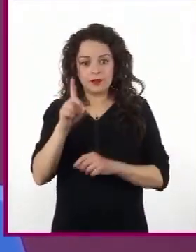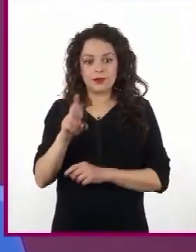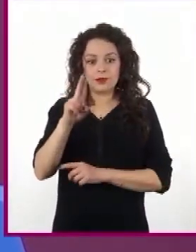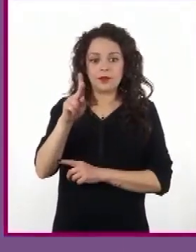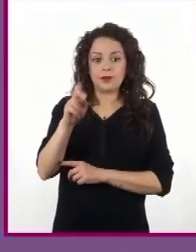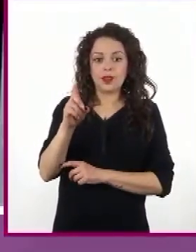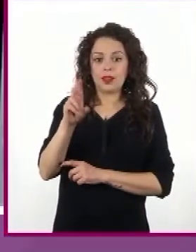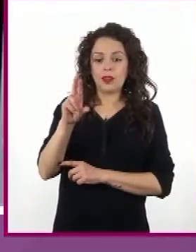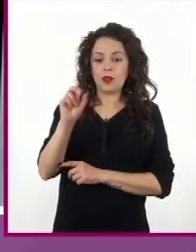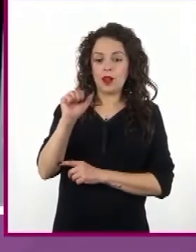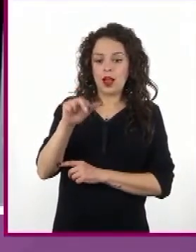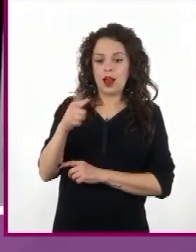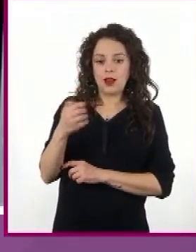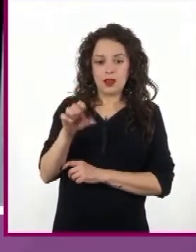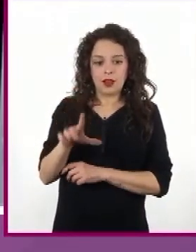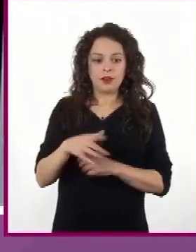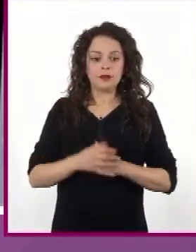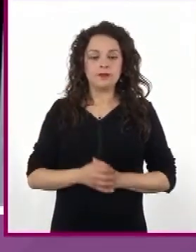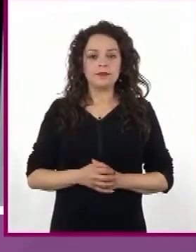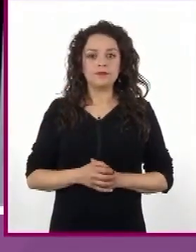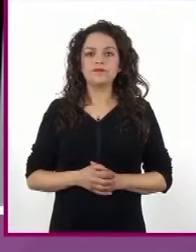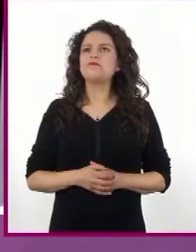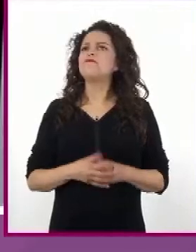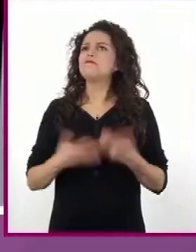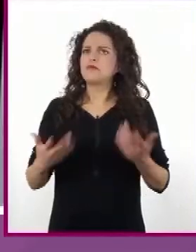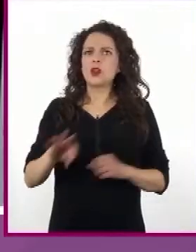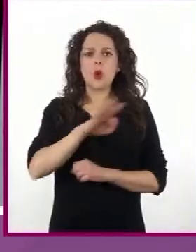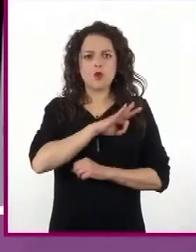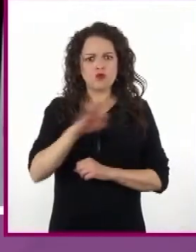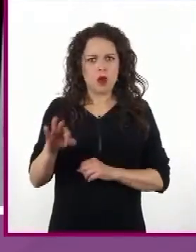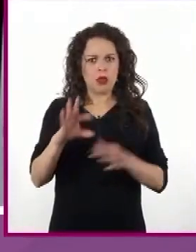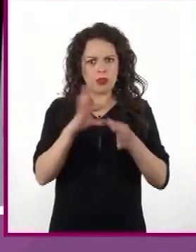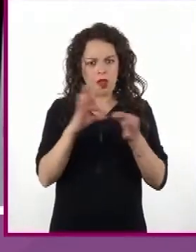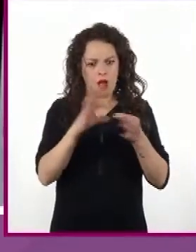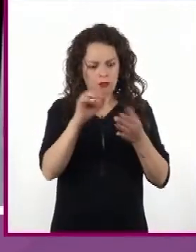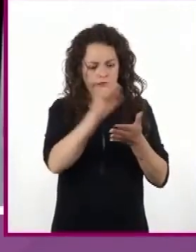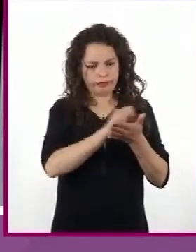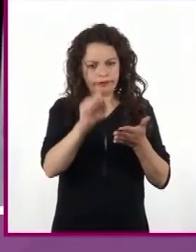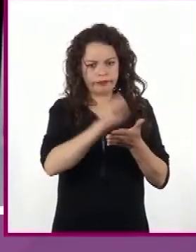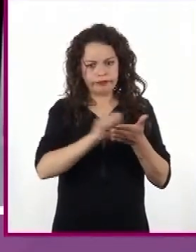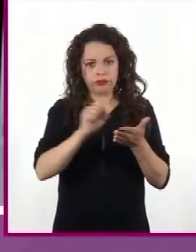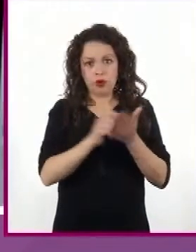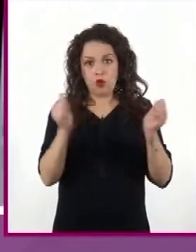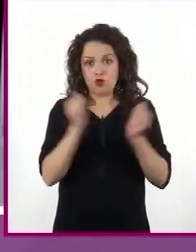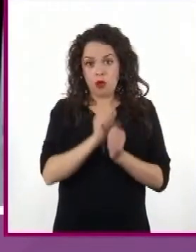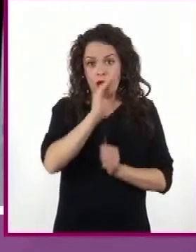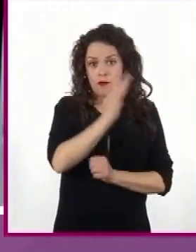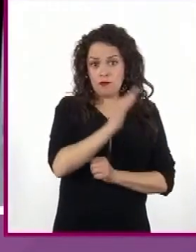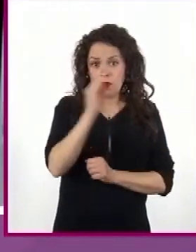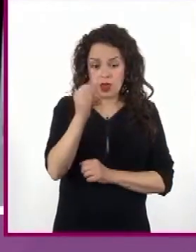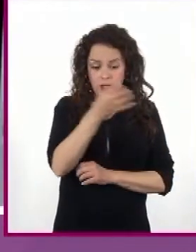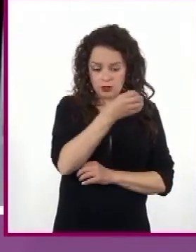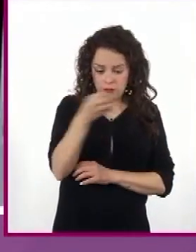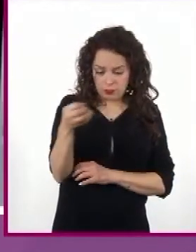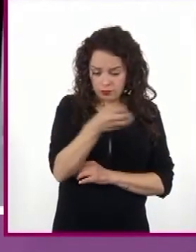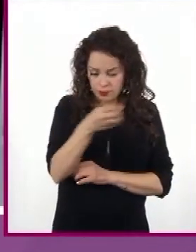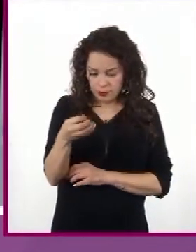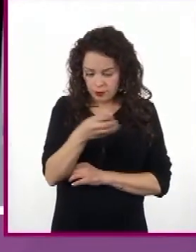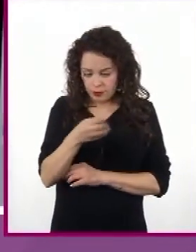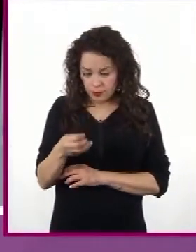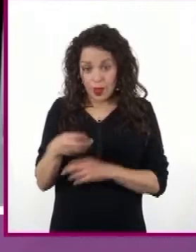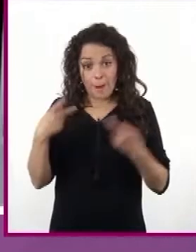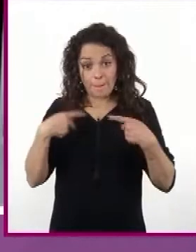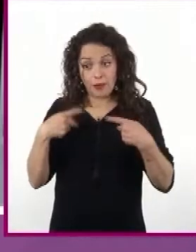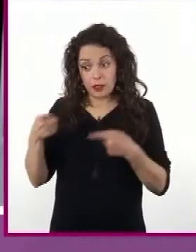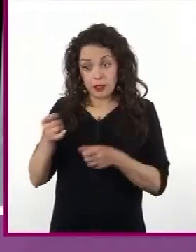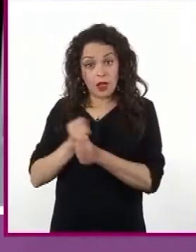Palou. Se pueden narrar las biografías cronológicamente, es decir, el investigador sí tiene que hacer